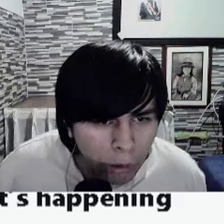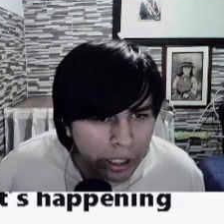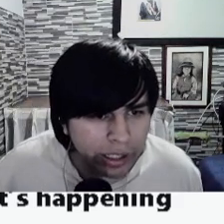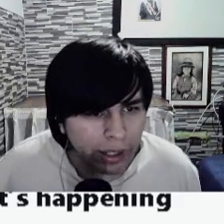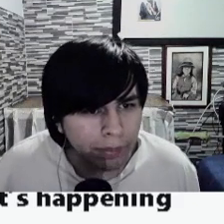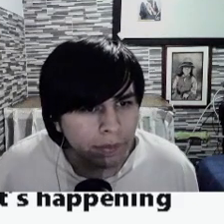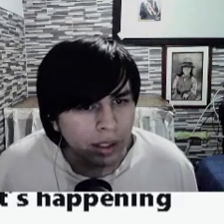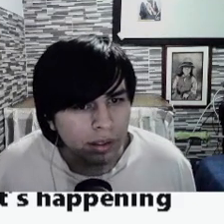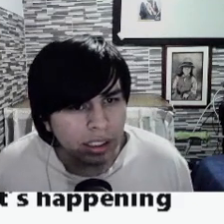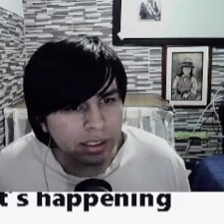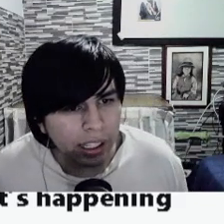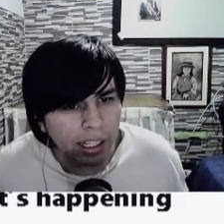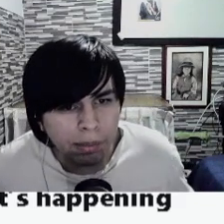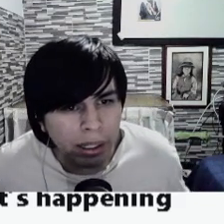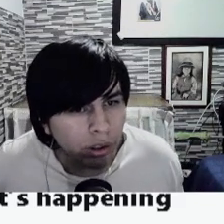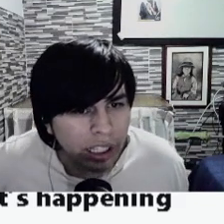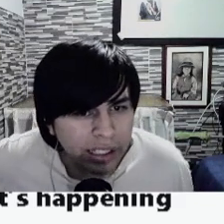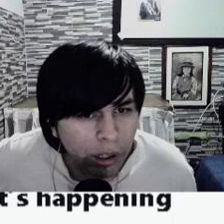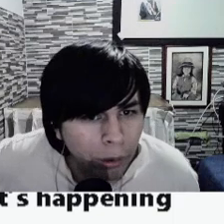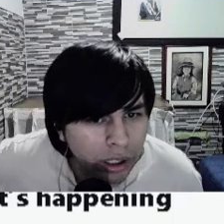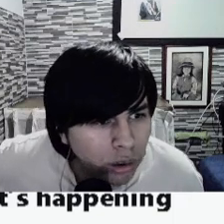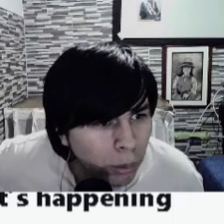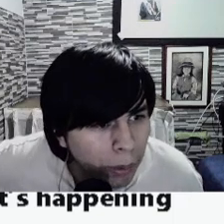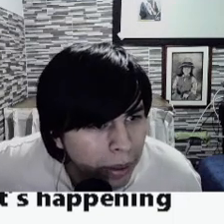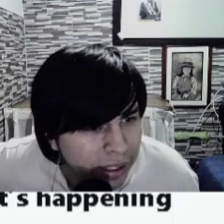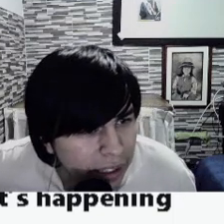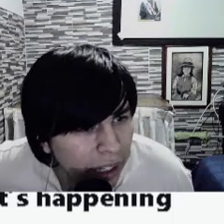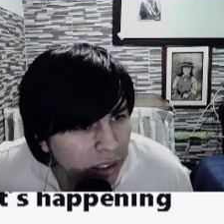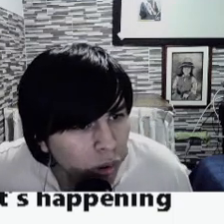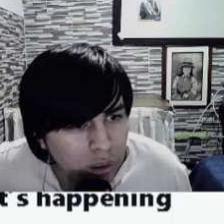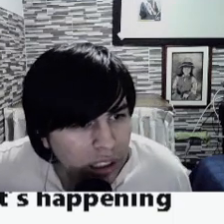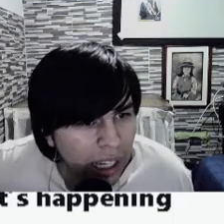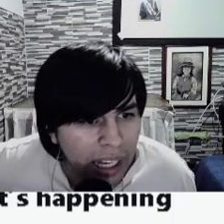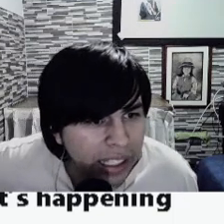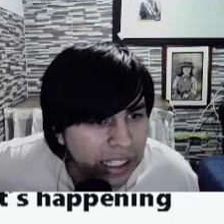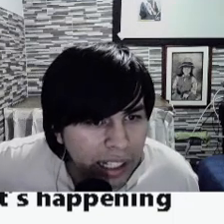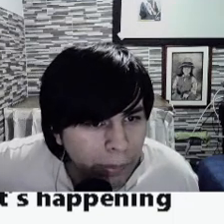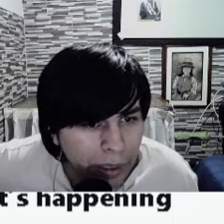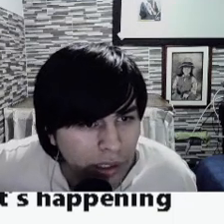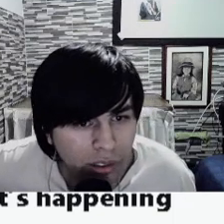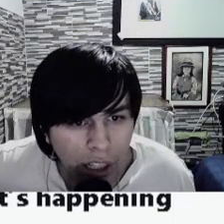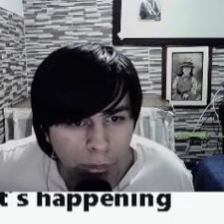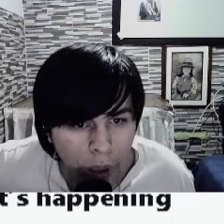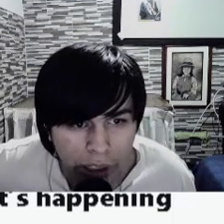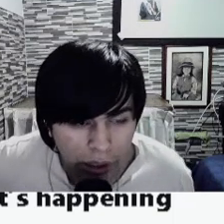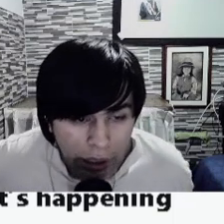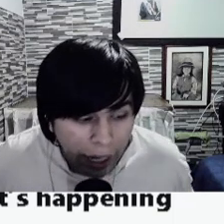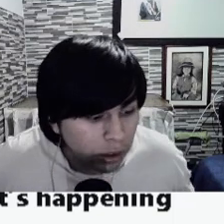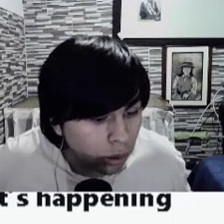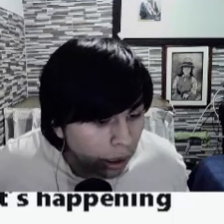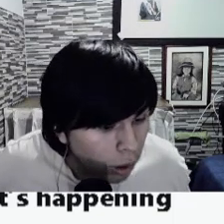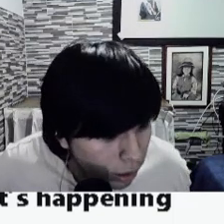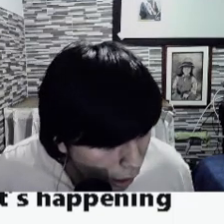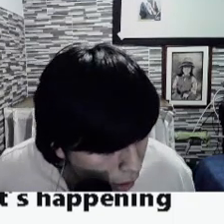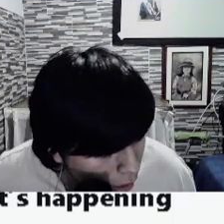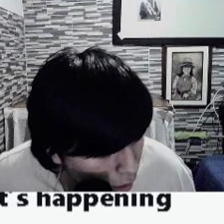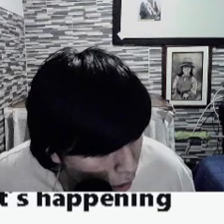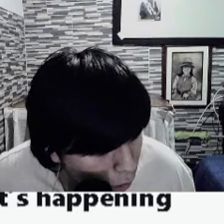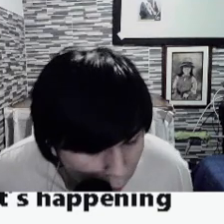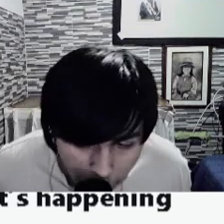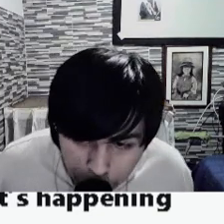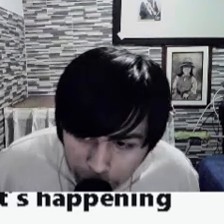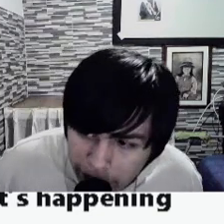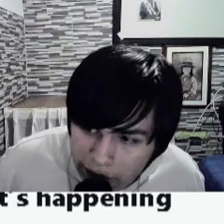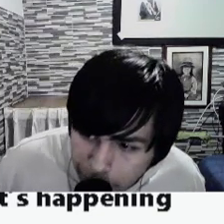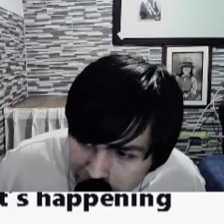partido verde dice las mayoría del gobierno en su primer día no se eligieran representación de las mujeres eso es otra cosa